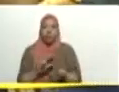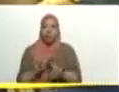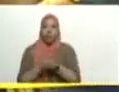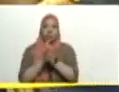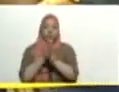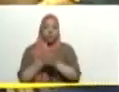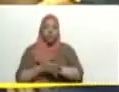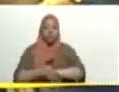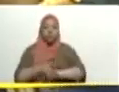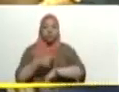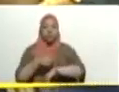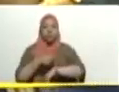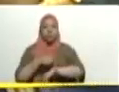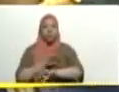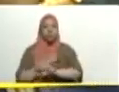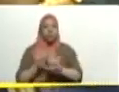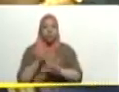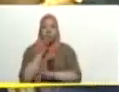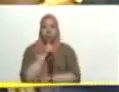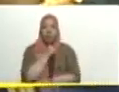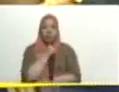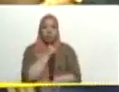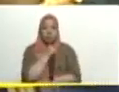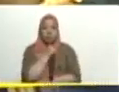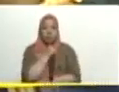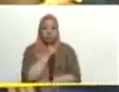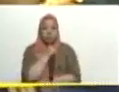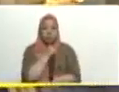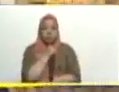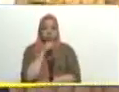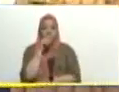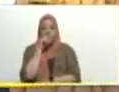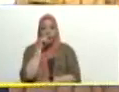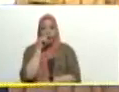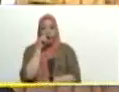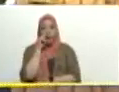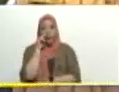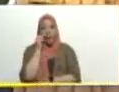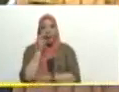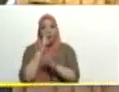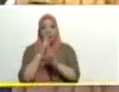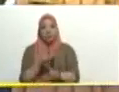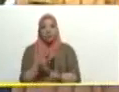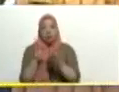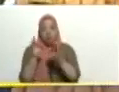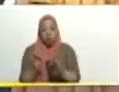tiempo. Hagan lo que tengan que hacer. Pero quiero resultados concretos.